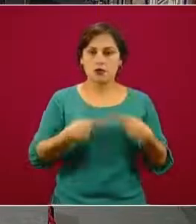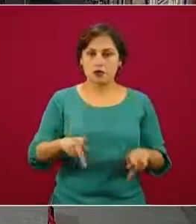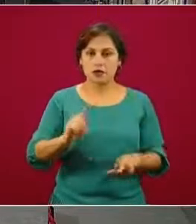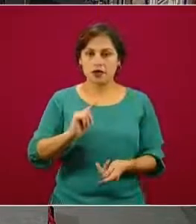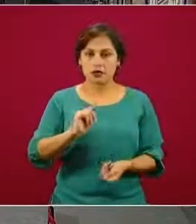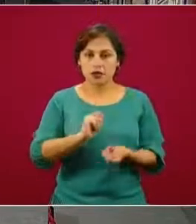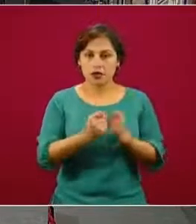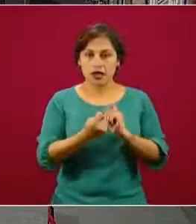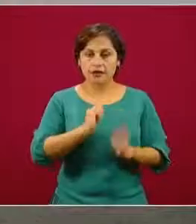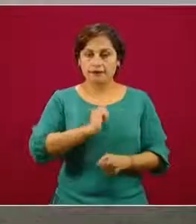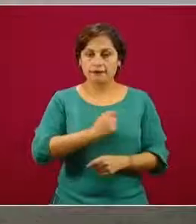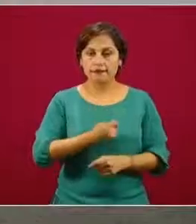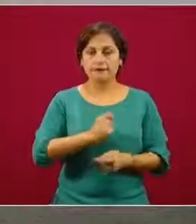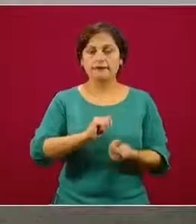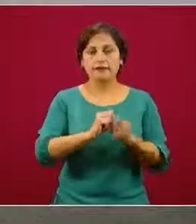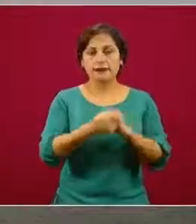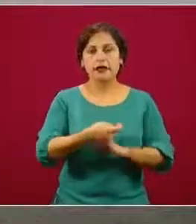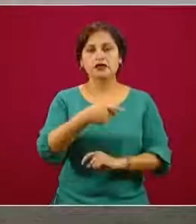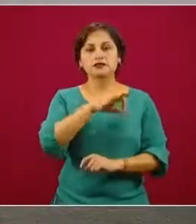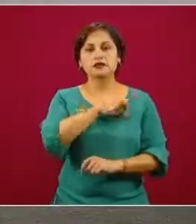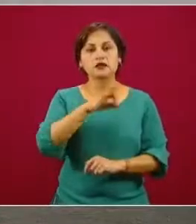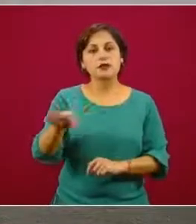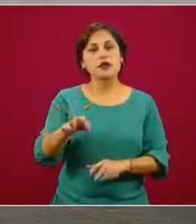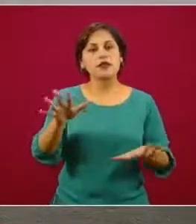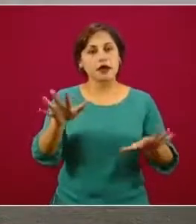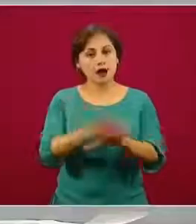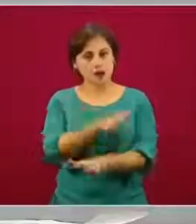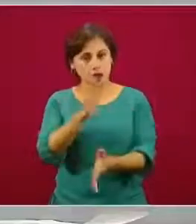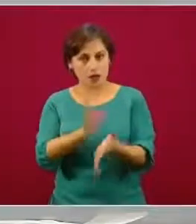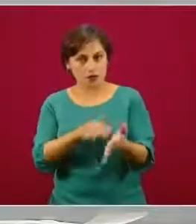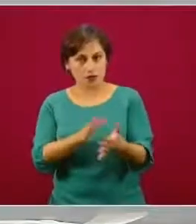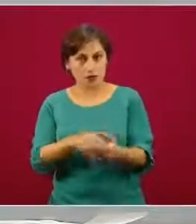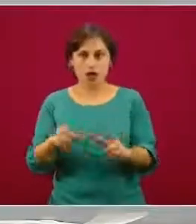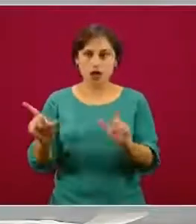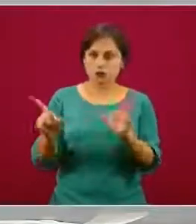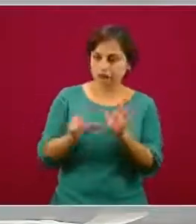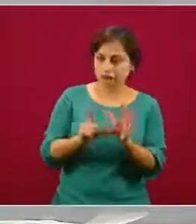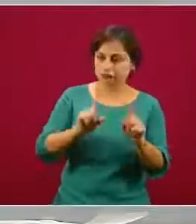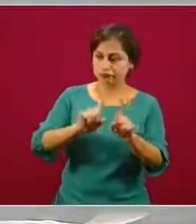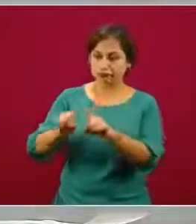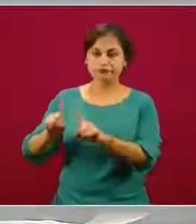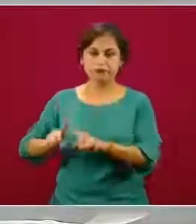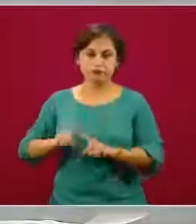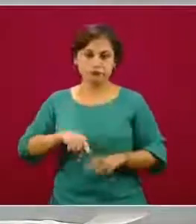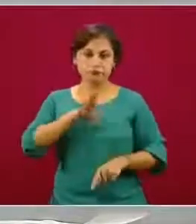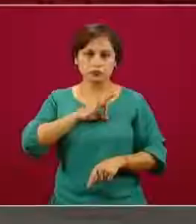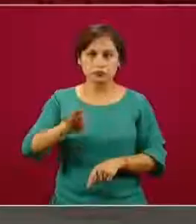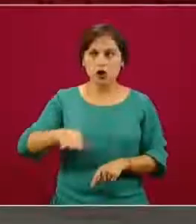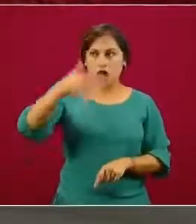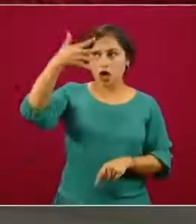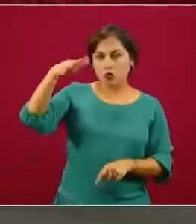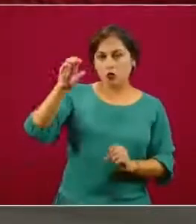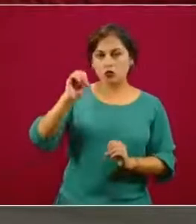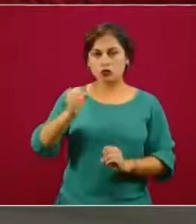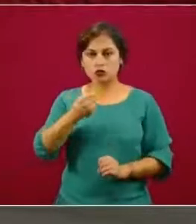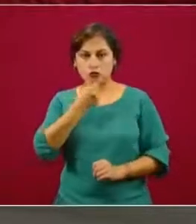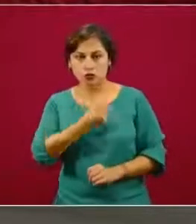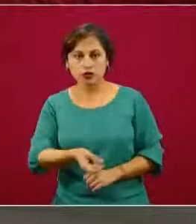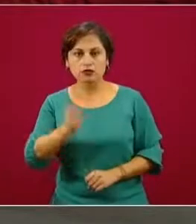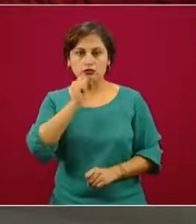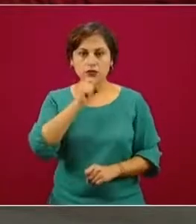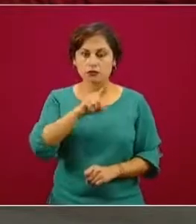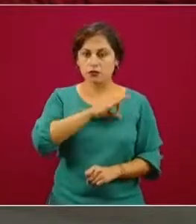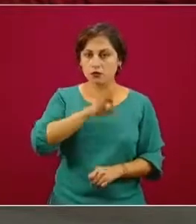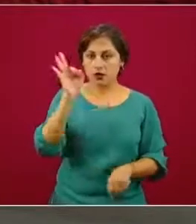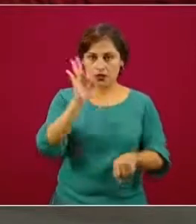género, y eso es también una agenda pendiente para el Estado mexicano, tanto para las personas mayores de edad como menores de edad. Gracias, maestra.